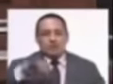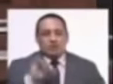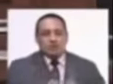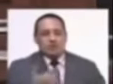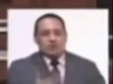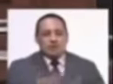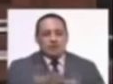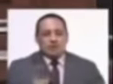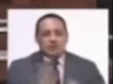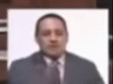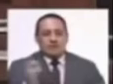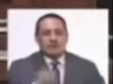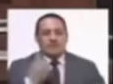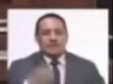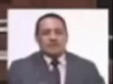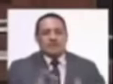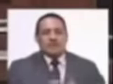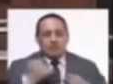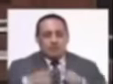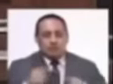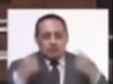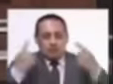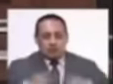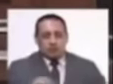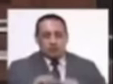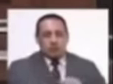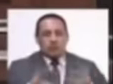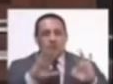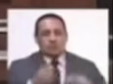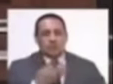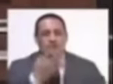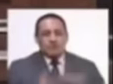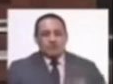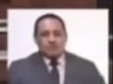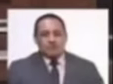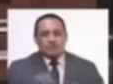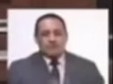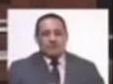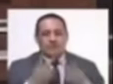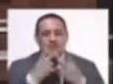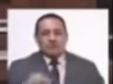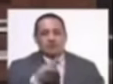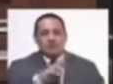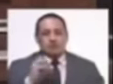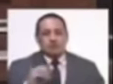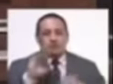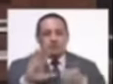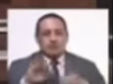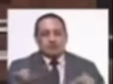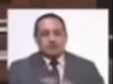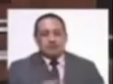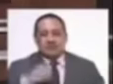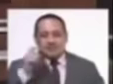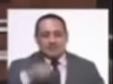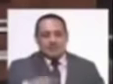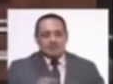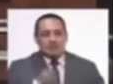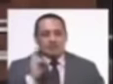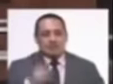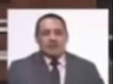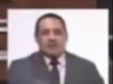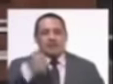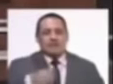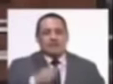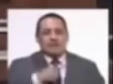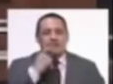tal como lo establece la ley vigente, y por ello en la conclusión 8 del informe en mayoría que se encuentra en la página 206 se debe excluir a la jefa del